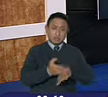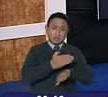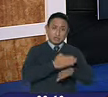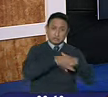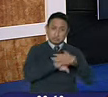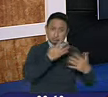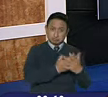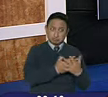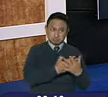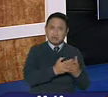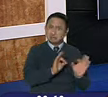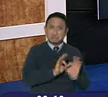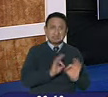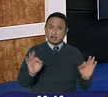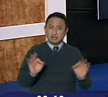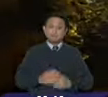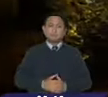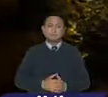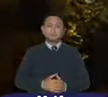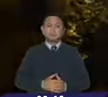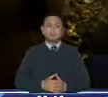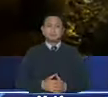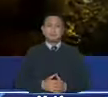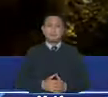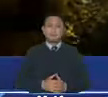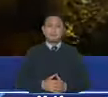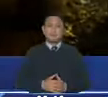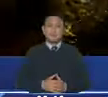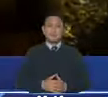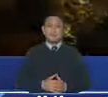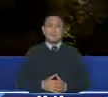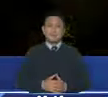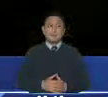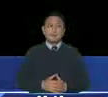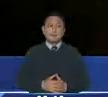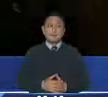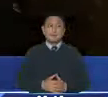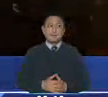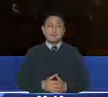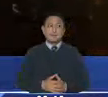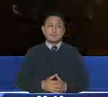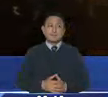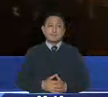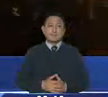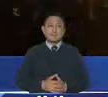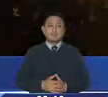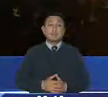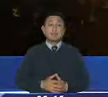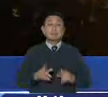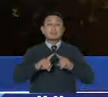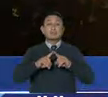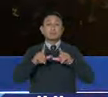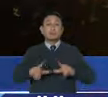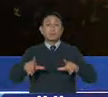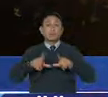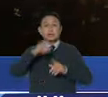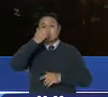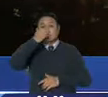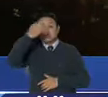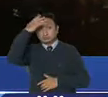antecedentes penales. En diferentes puntos de la urbe colorada, las